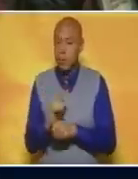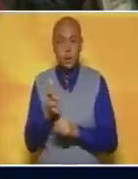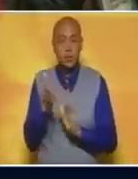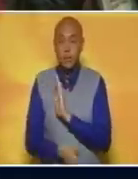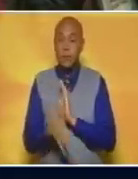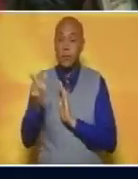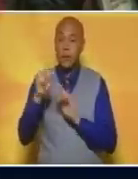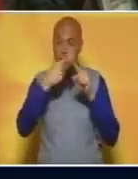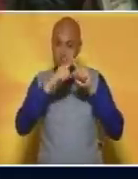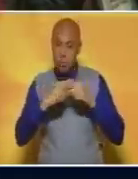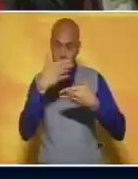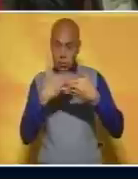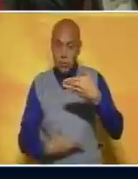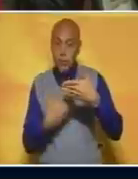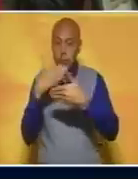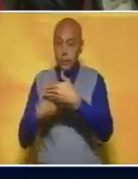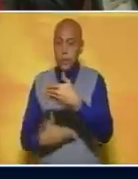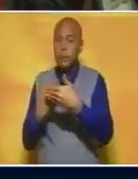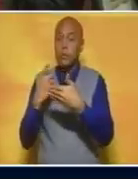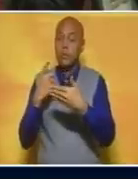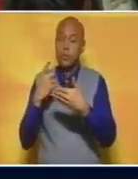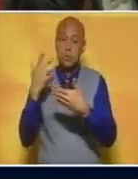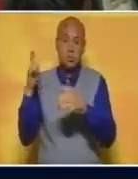en diferentes oportunidades